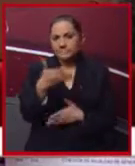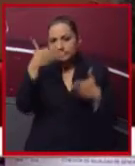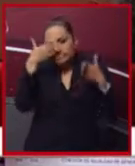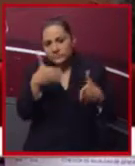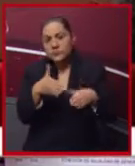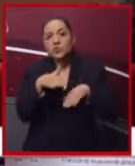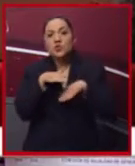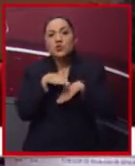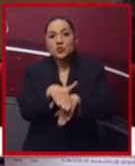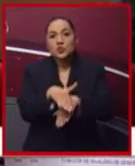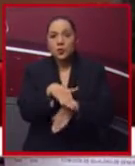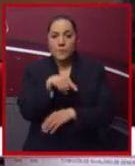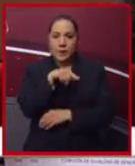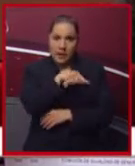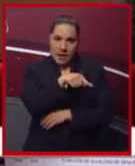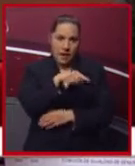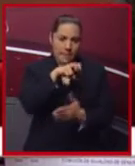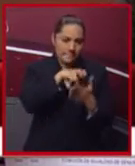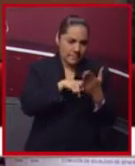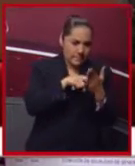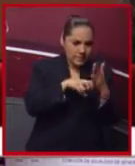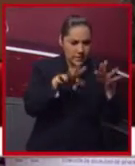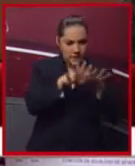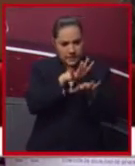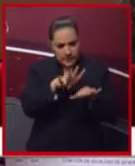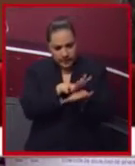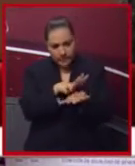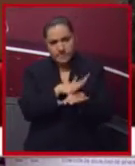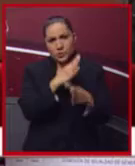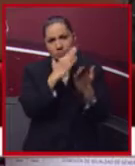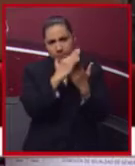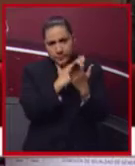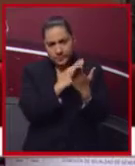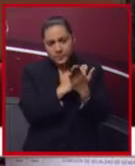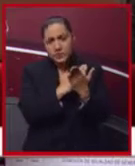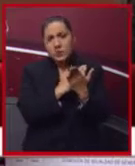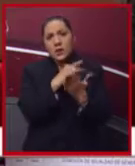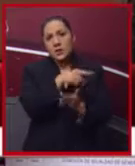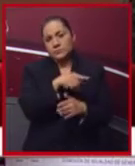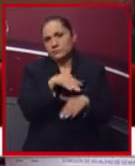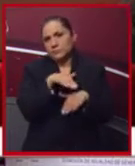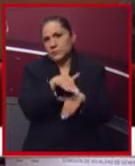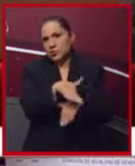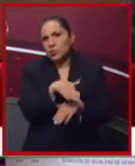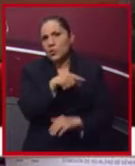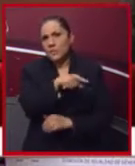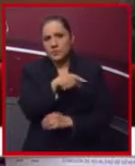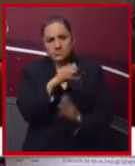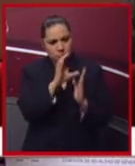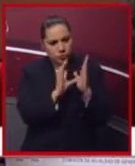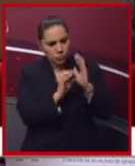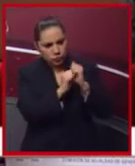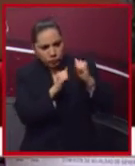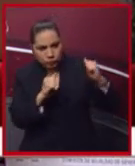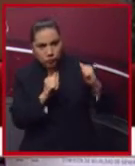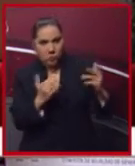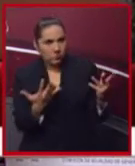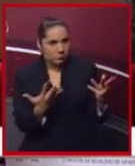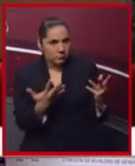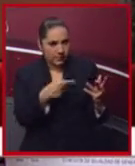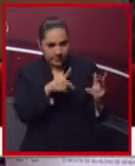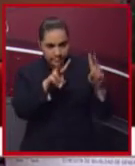en el tema de feminicidio en el artículo 19 constitucional refleja una vez más